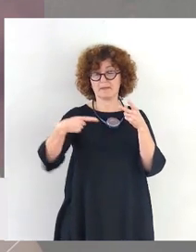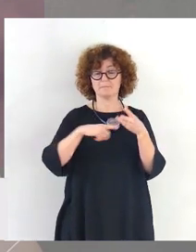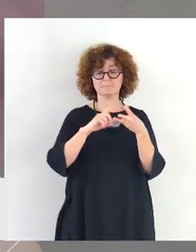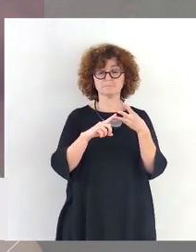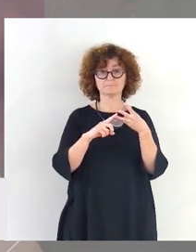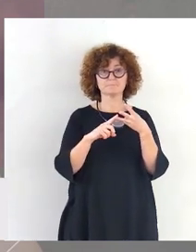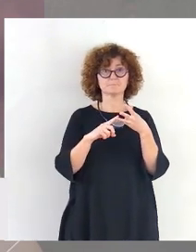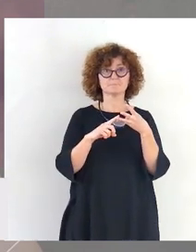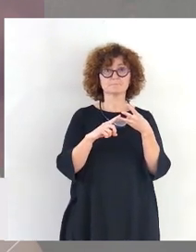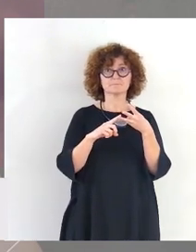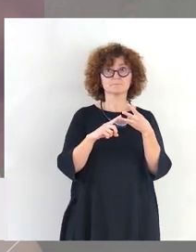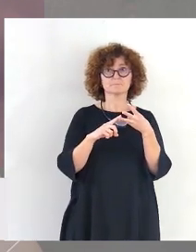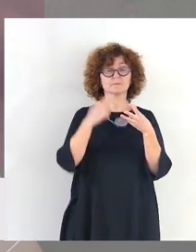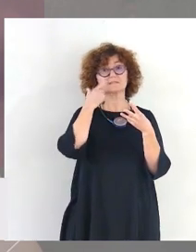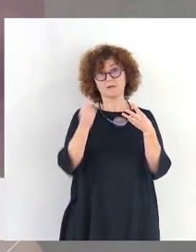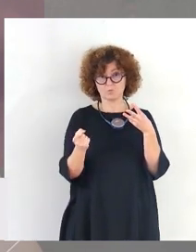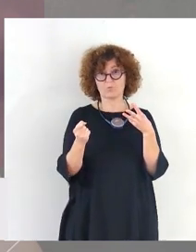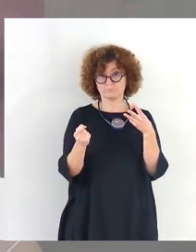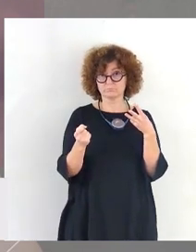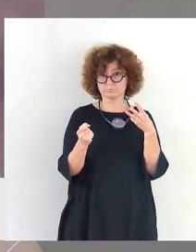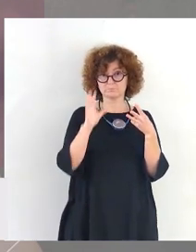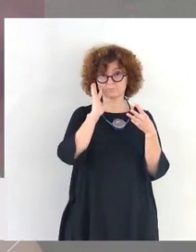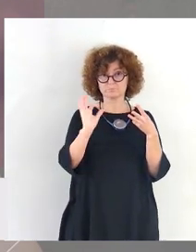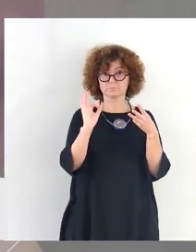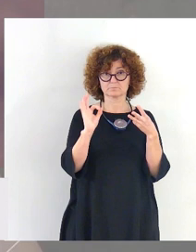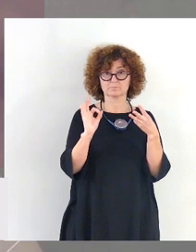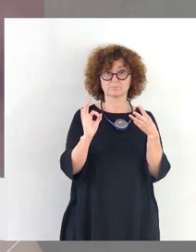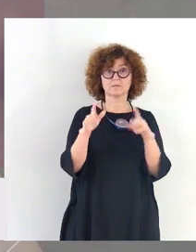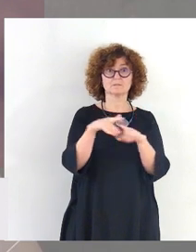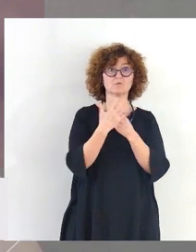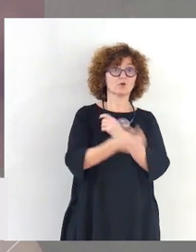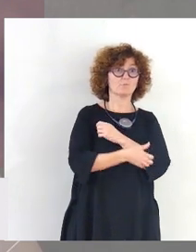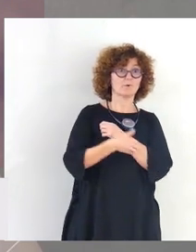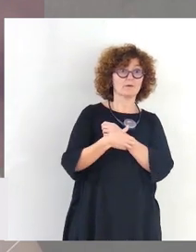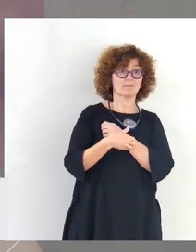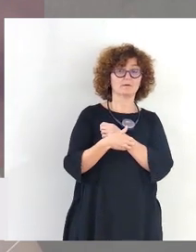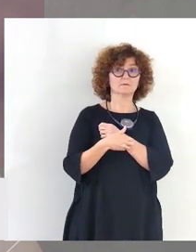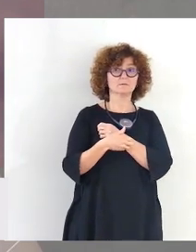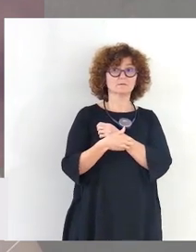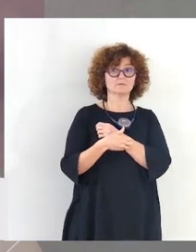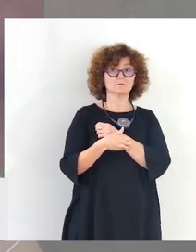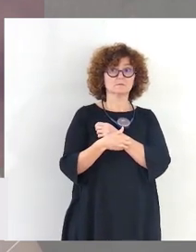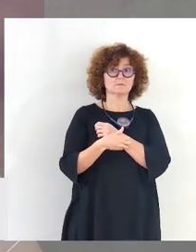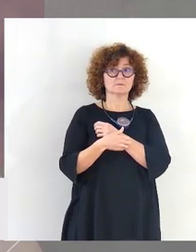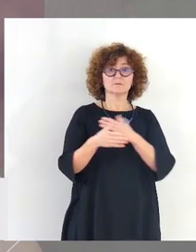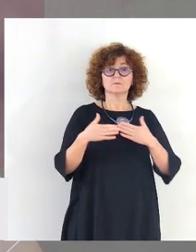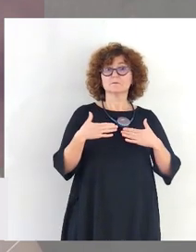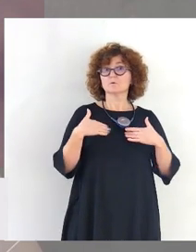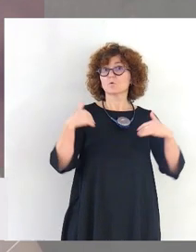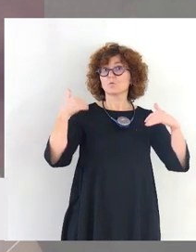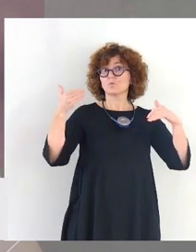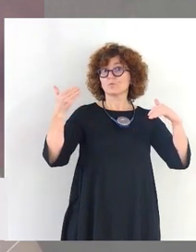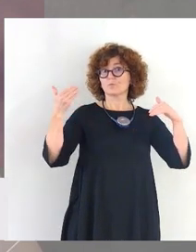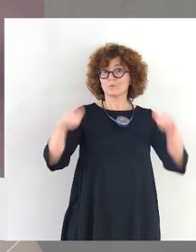con la salud sin duda alguna porque las situaciones de pobreza por cualquiera por cualquiera de esas vías